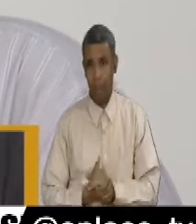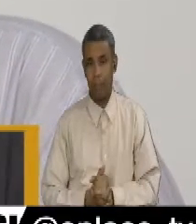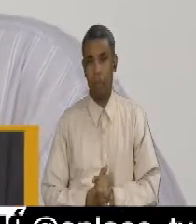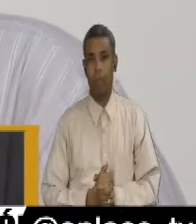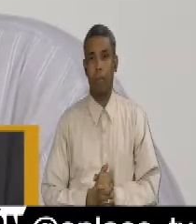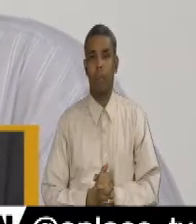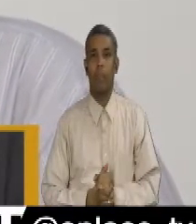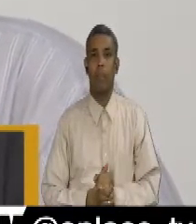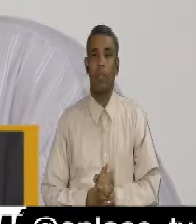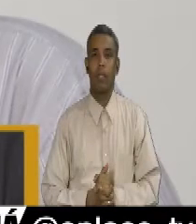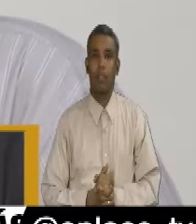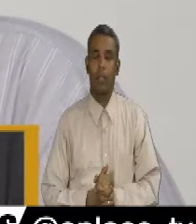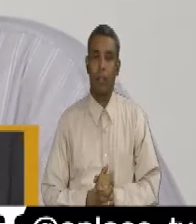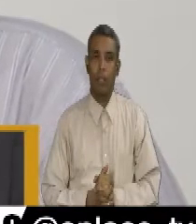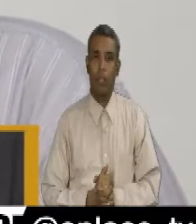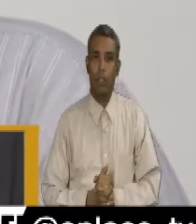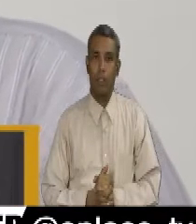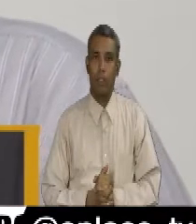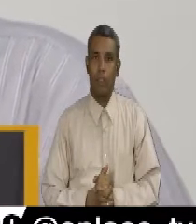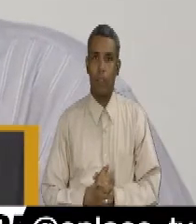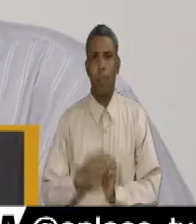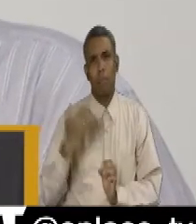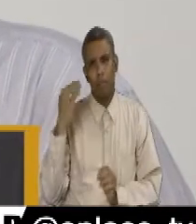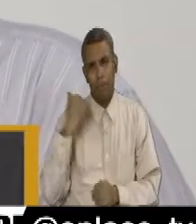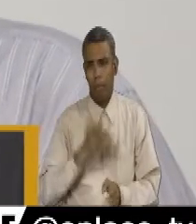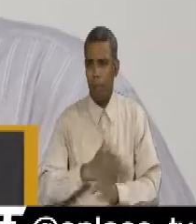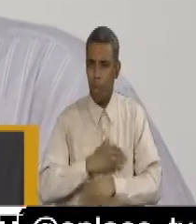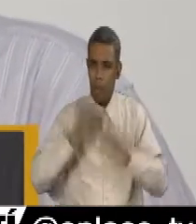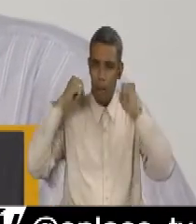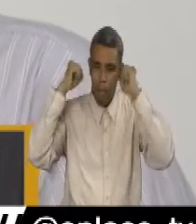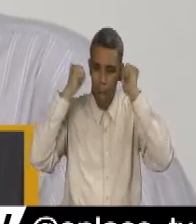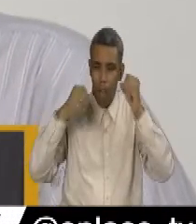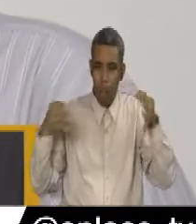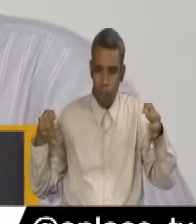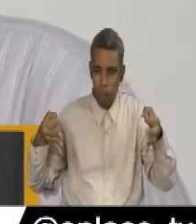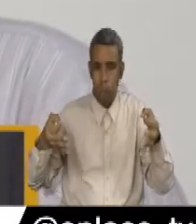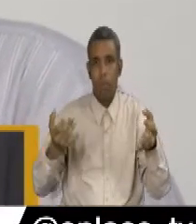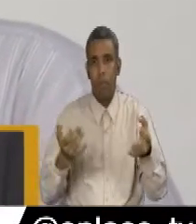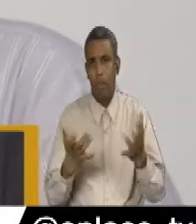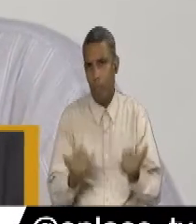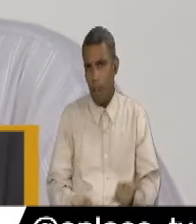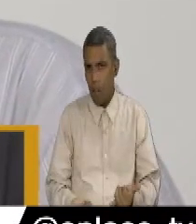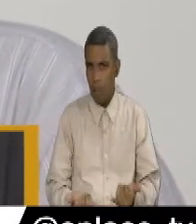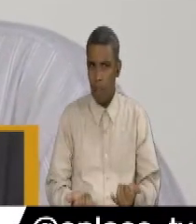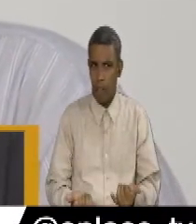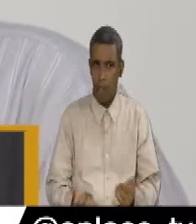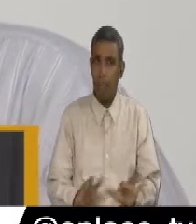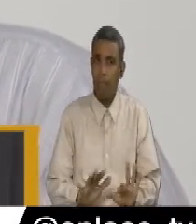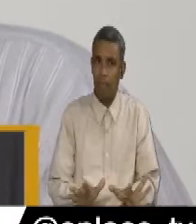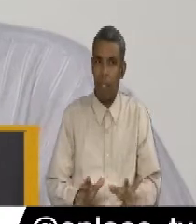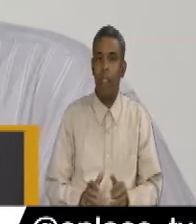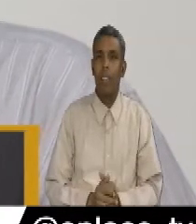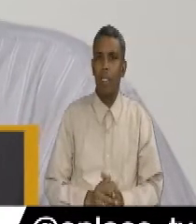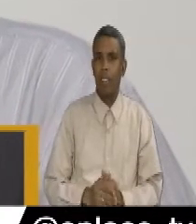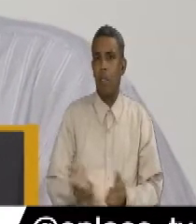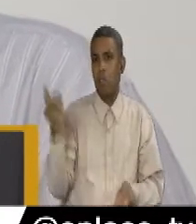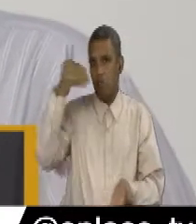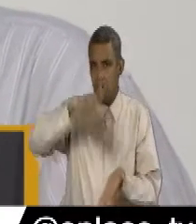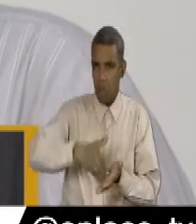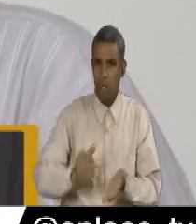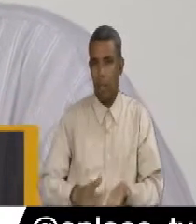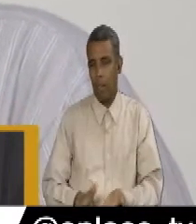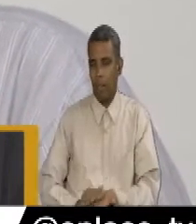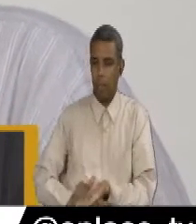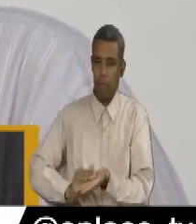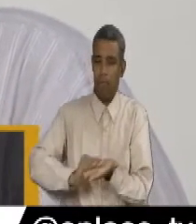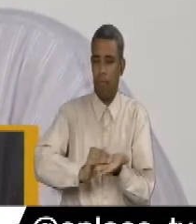adversas, pero hoy afortunadamente podemos darle el parte de victoria, llamémoslo así, en el buen